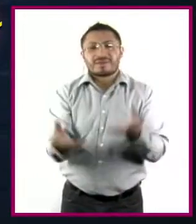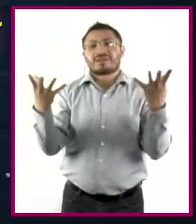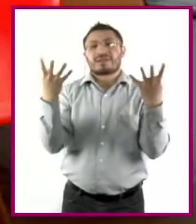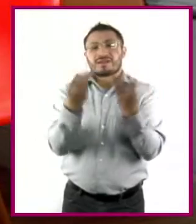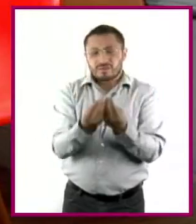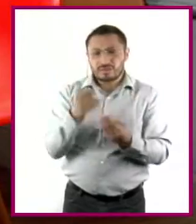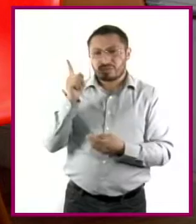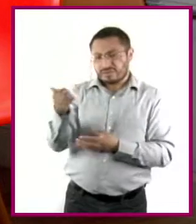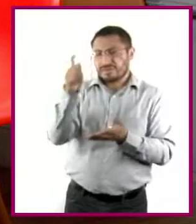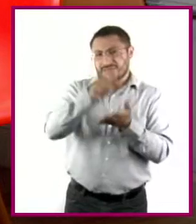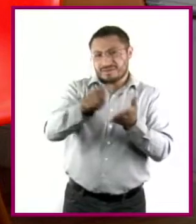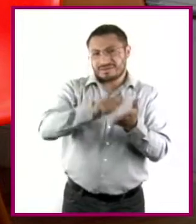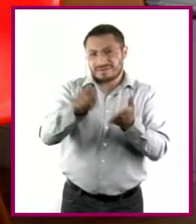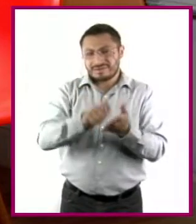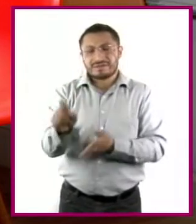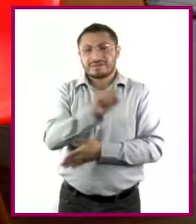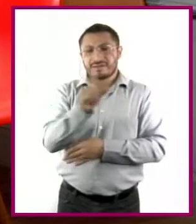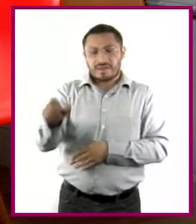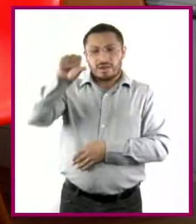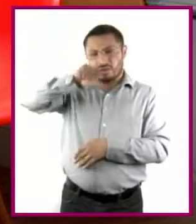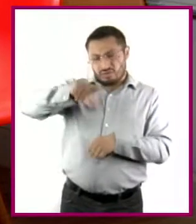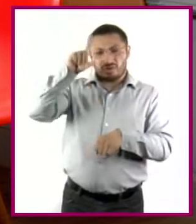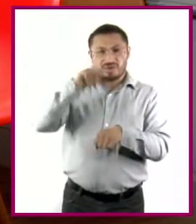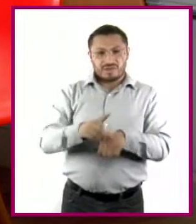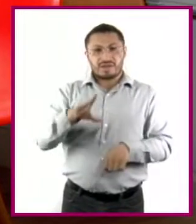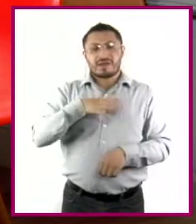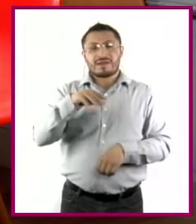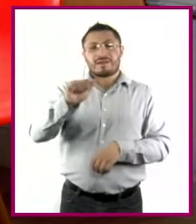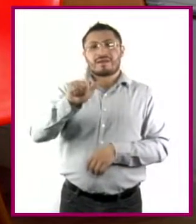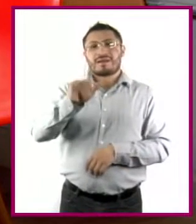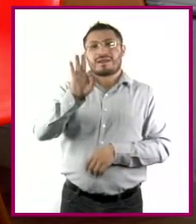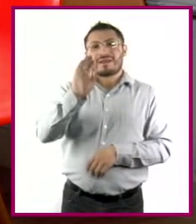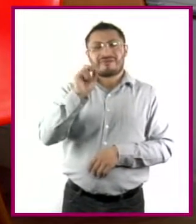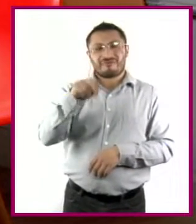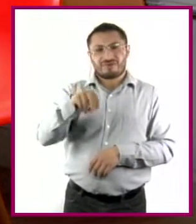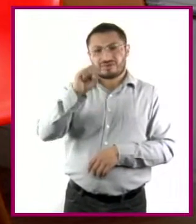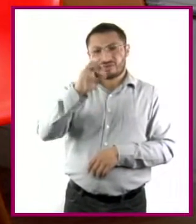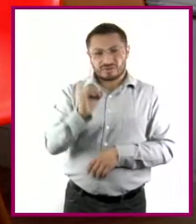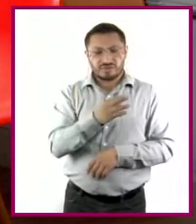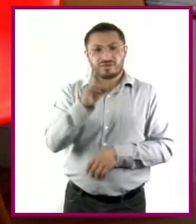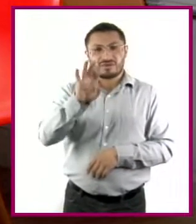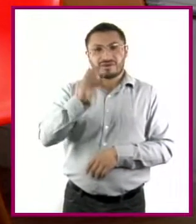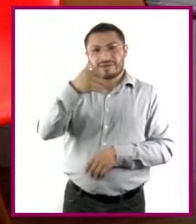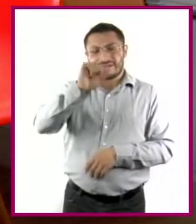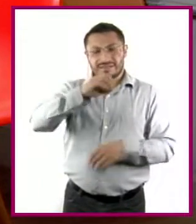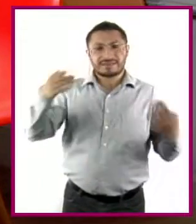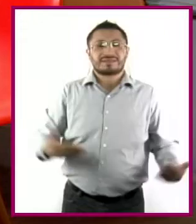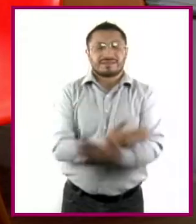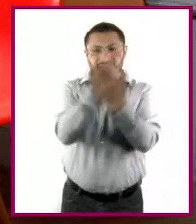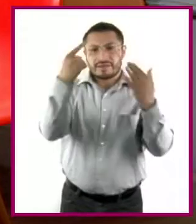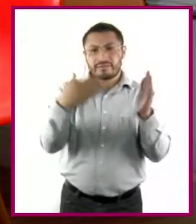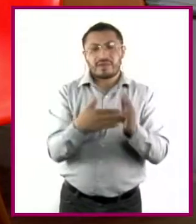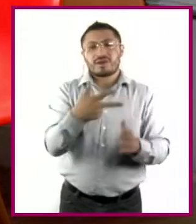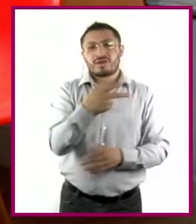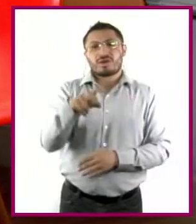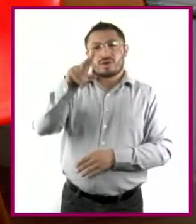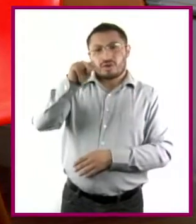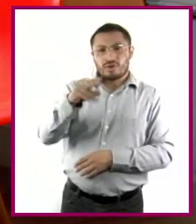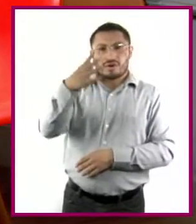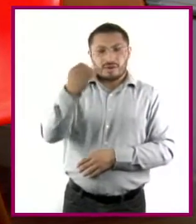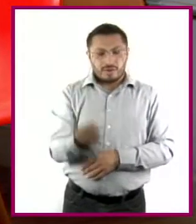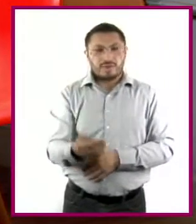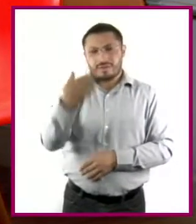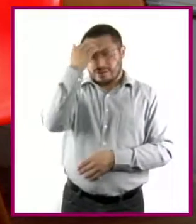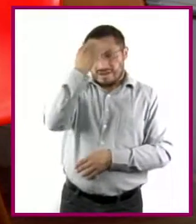Escritores. El día de hoy estará con nosotros Alfonso Reyes. Él nació en 1889 y es conocido como